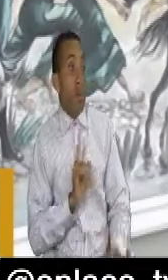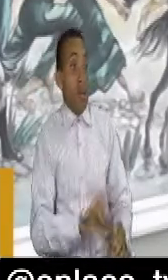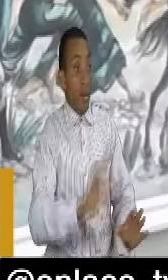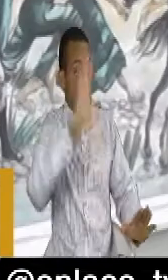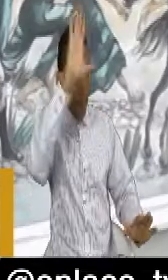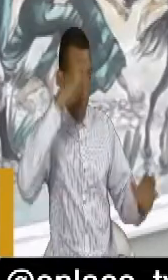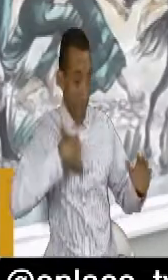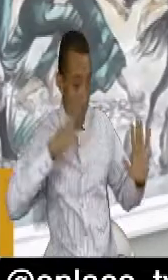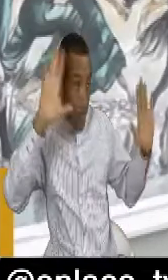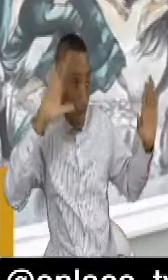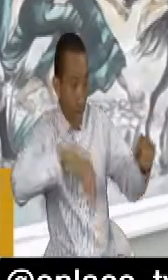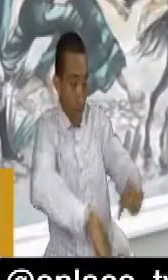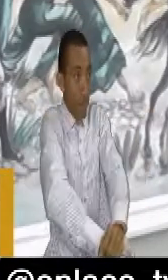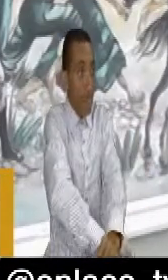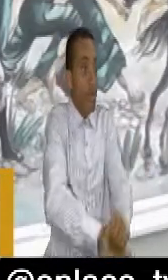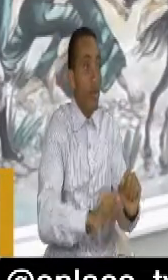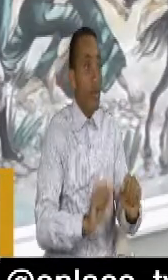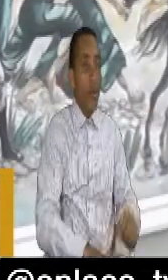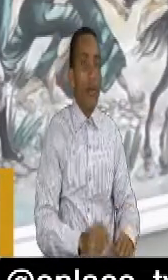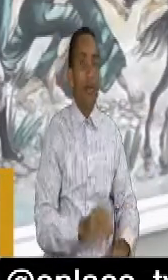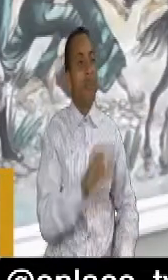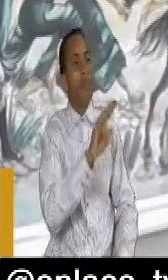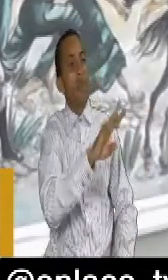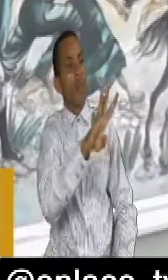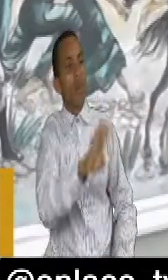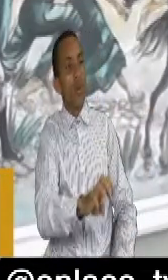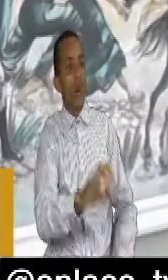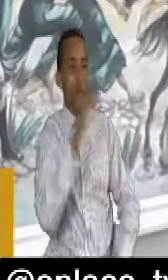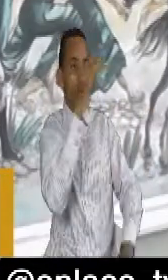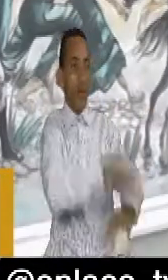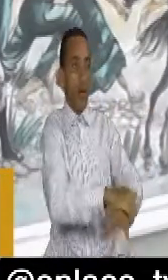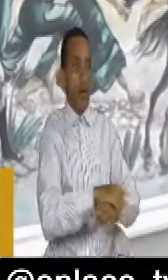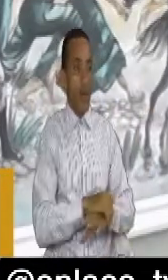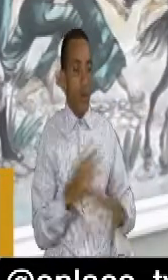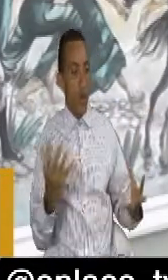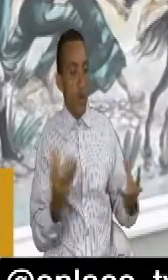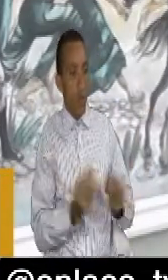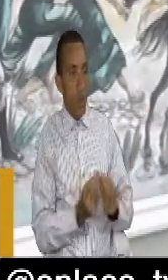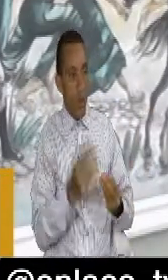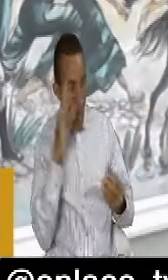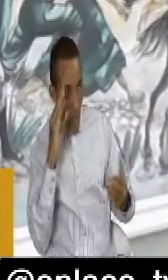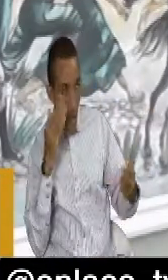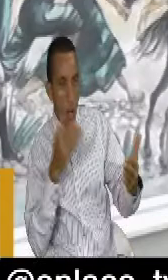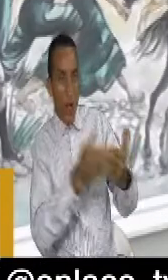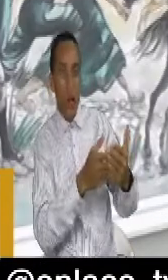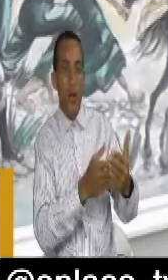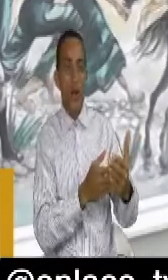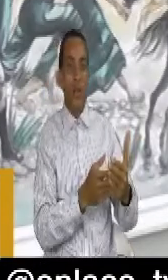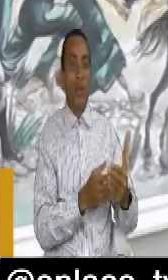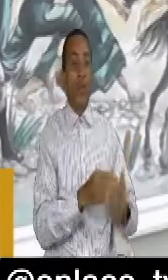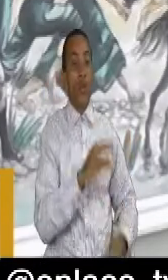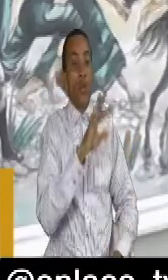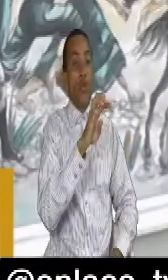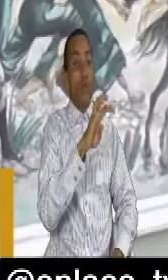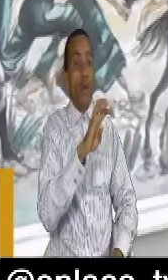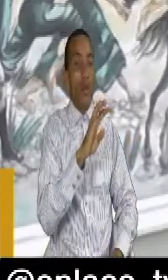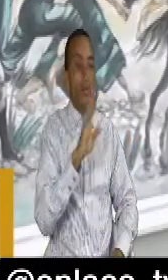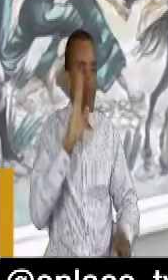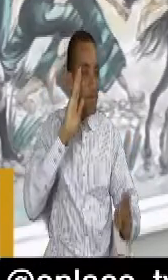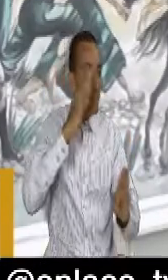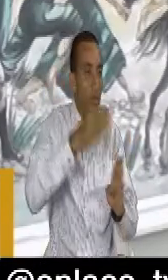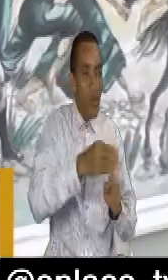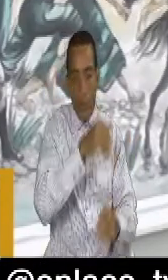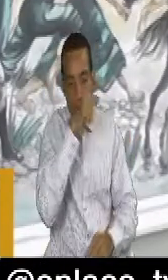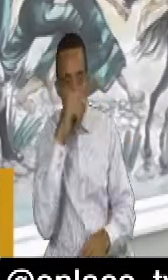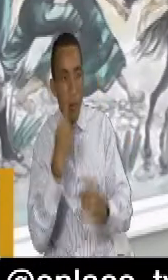Se lograron 29 capturas de grupos armados organizados 9 de sujetos dedicados al narcotráfico